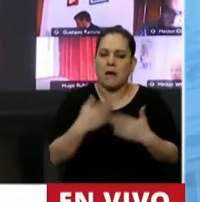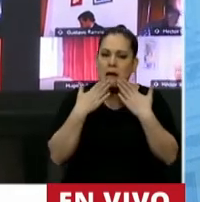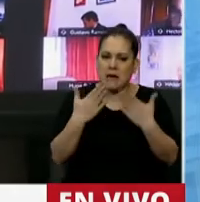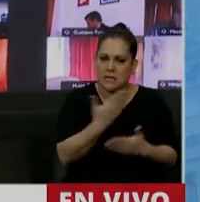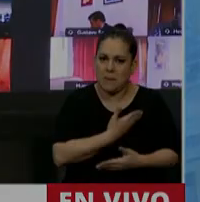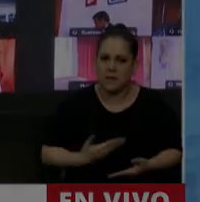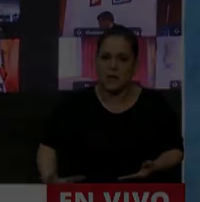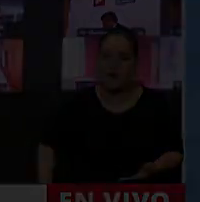Gracias, diputada.